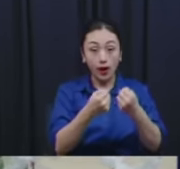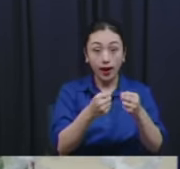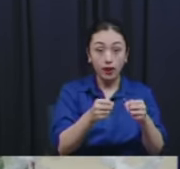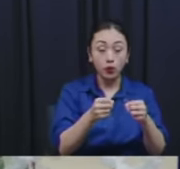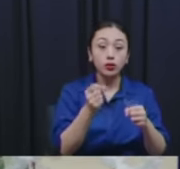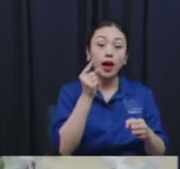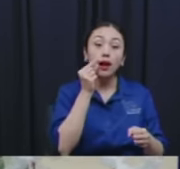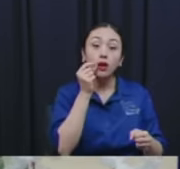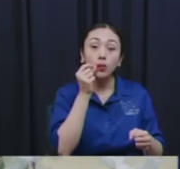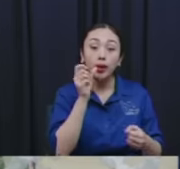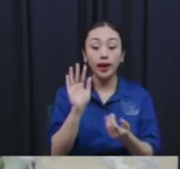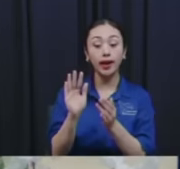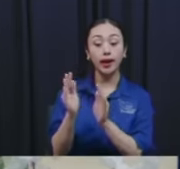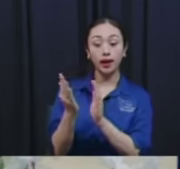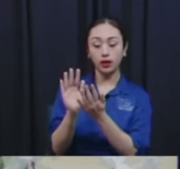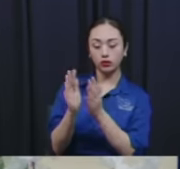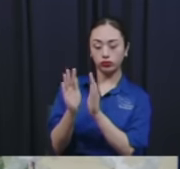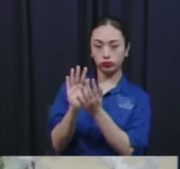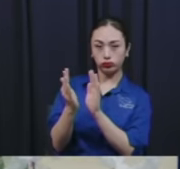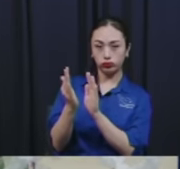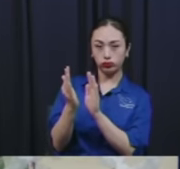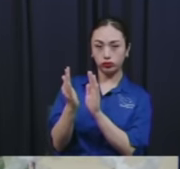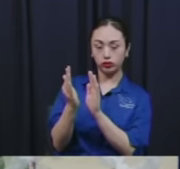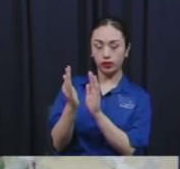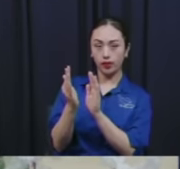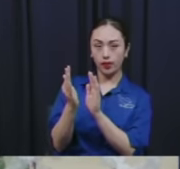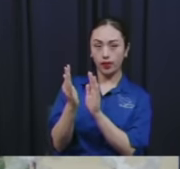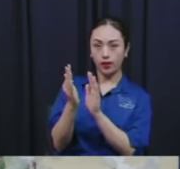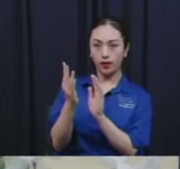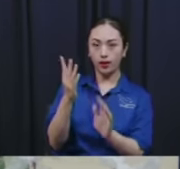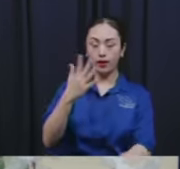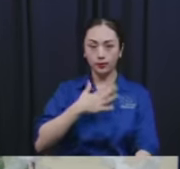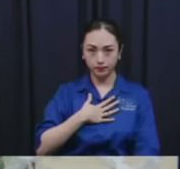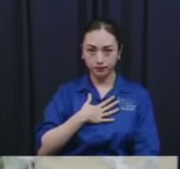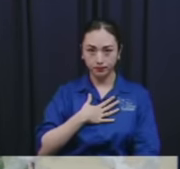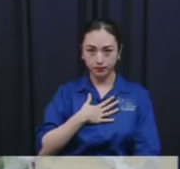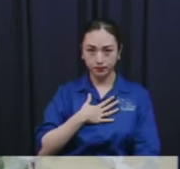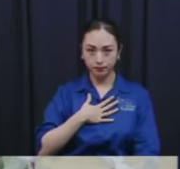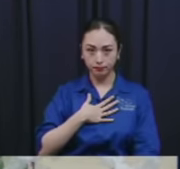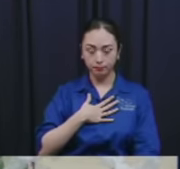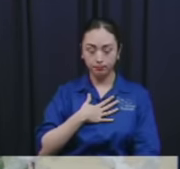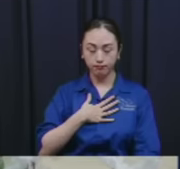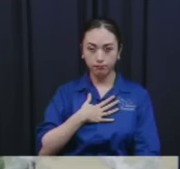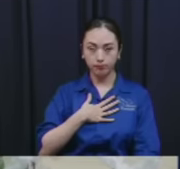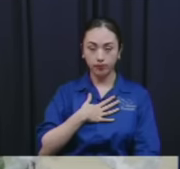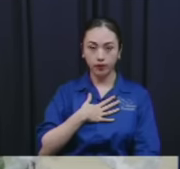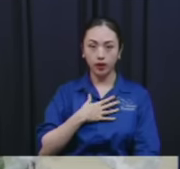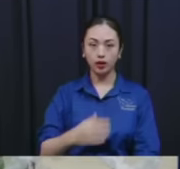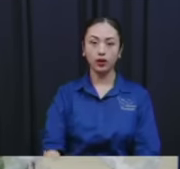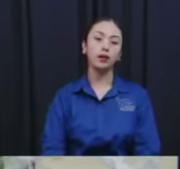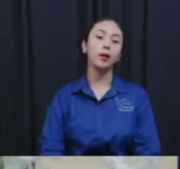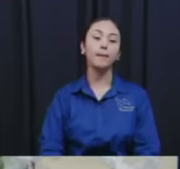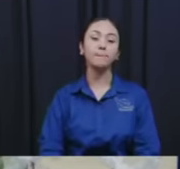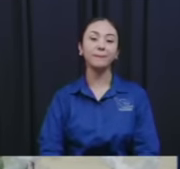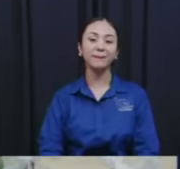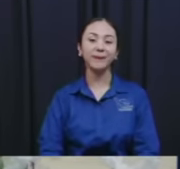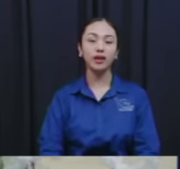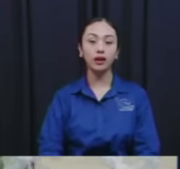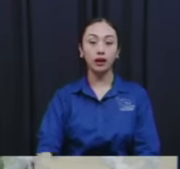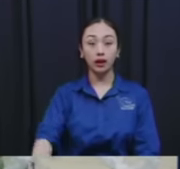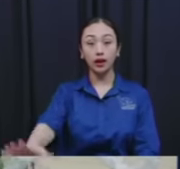a nuestra imagen conforme a nuestra semejanza y ejerza dominio sobre los peces del mar sobre las aves del